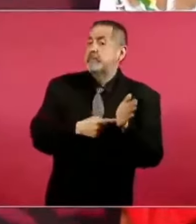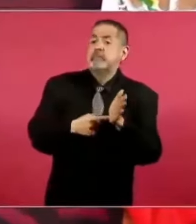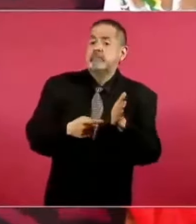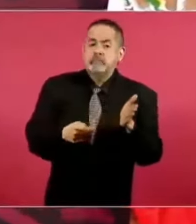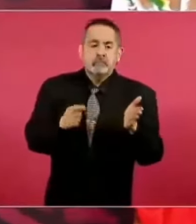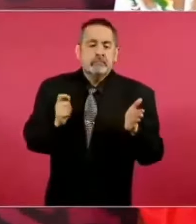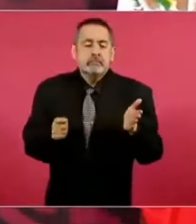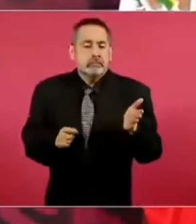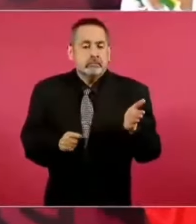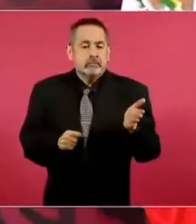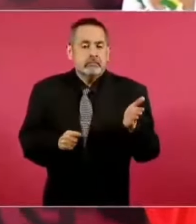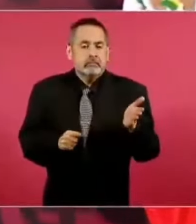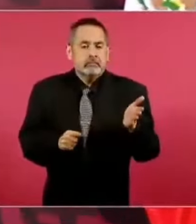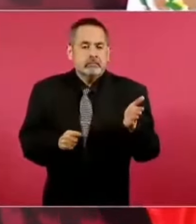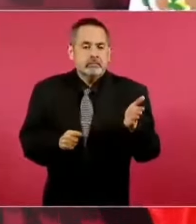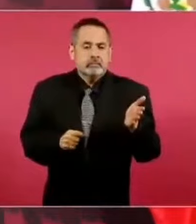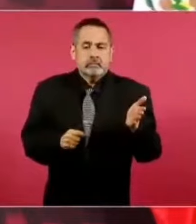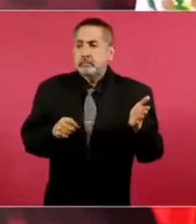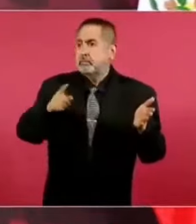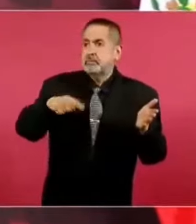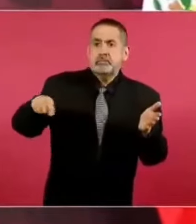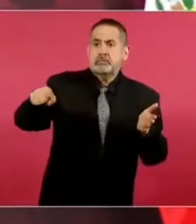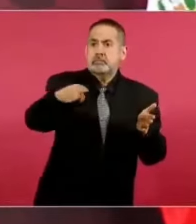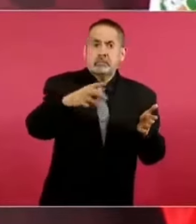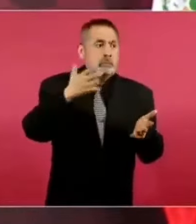y se empieza a